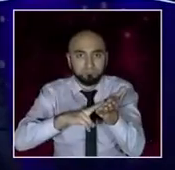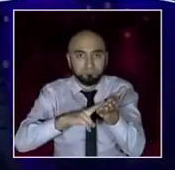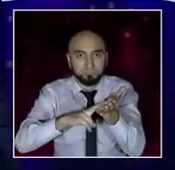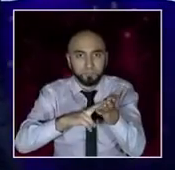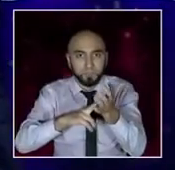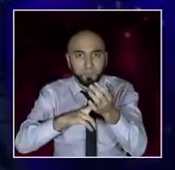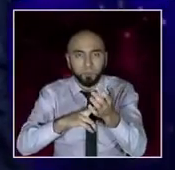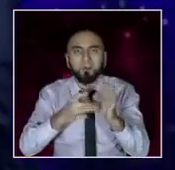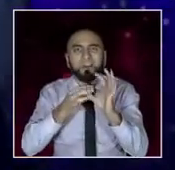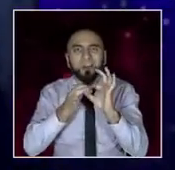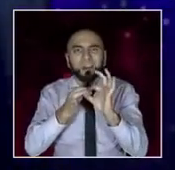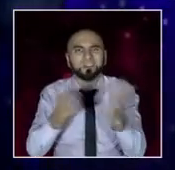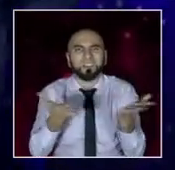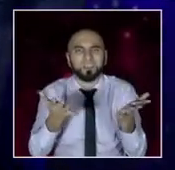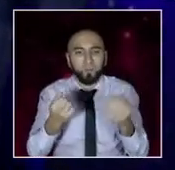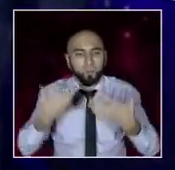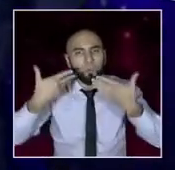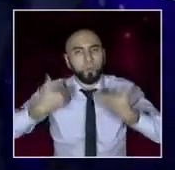nuestros cuerpos.